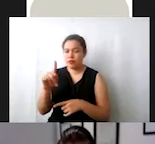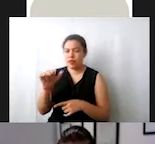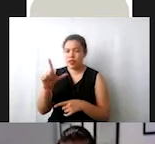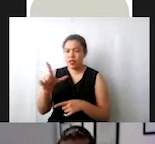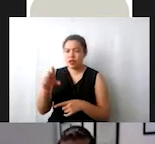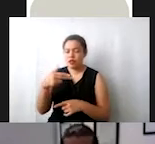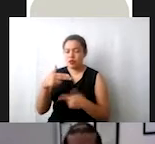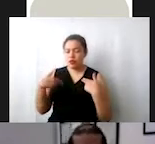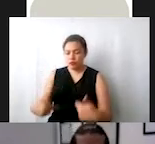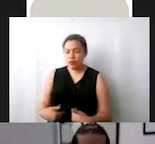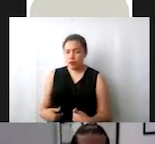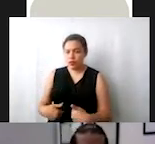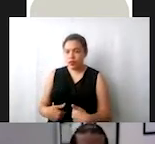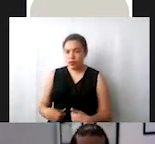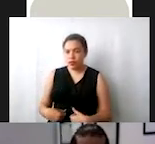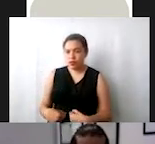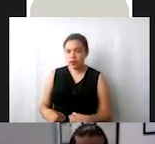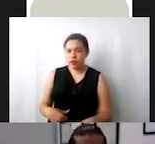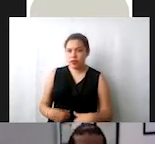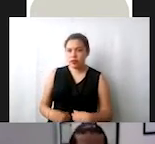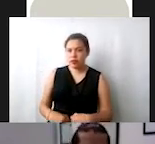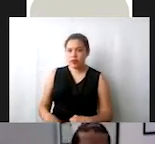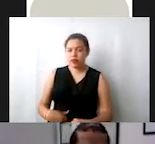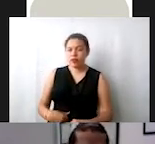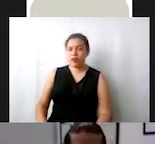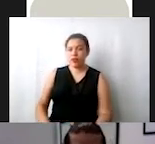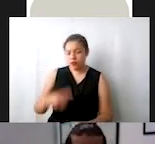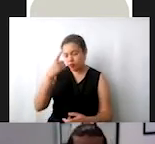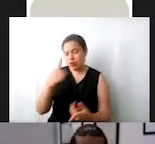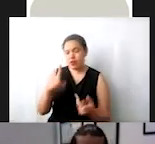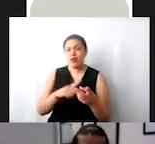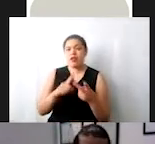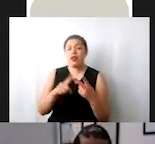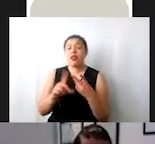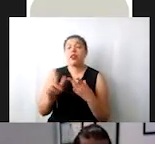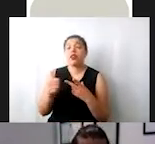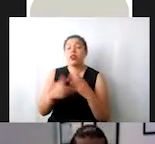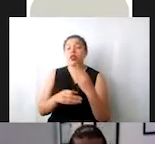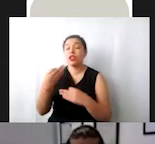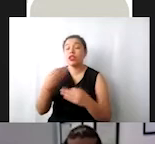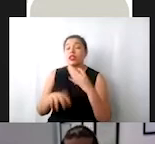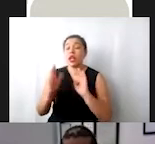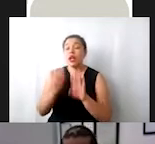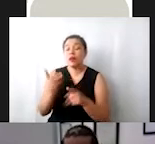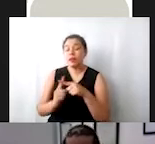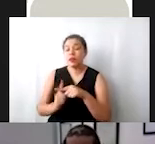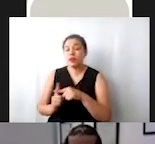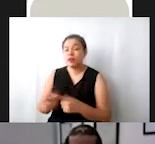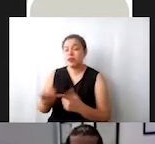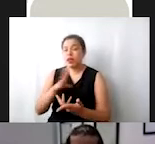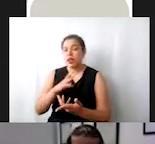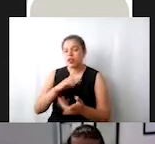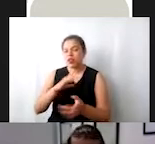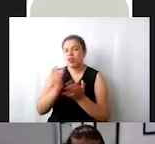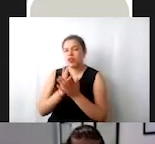humano. Y en el segundo, para prestarse no se requieren de todos los elementos adicionales como los ya mencionados, pues se concretan con el solo hecho de